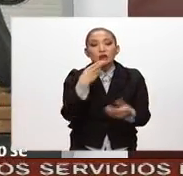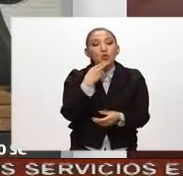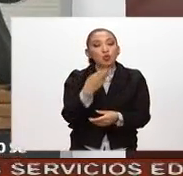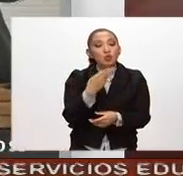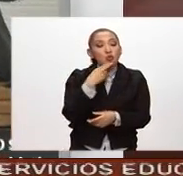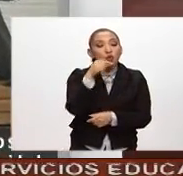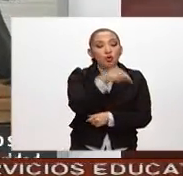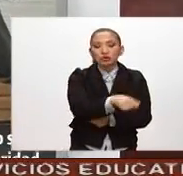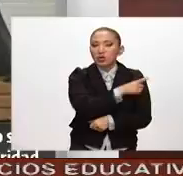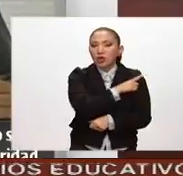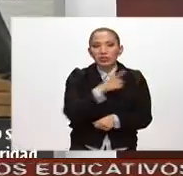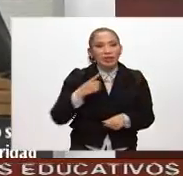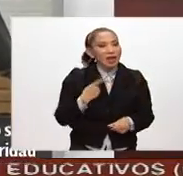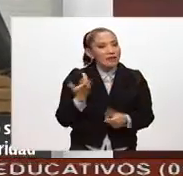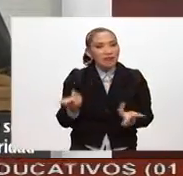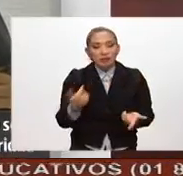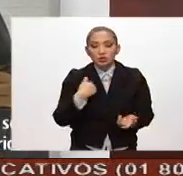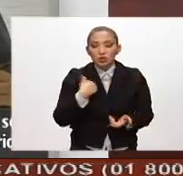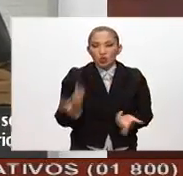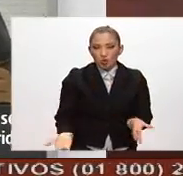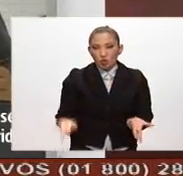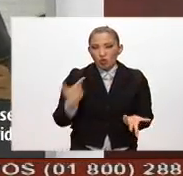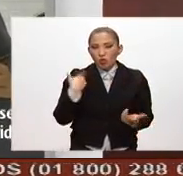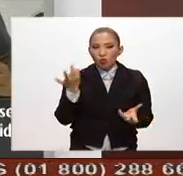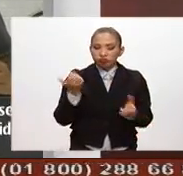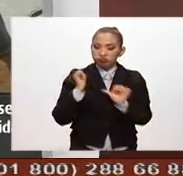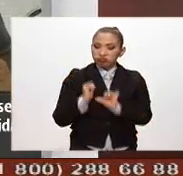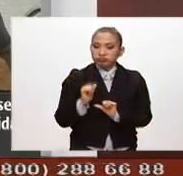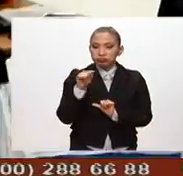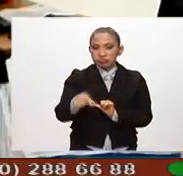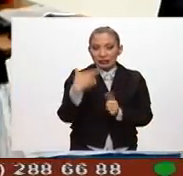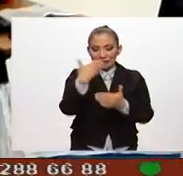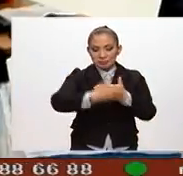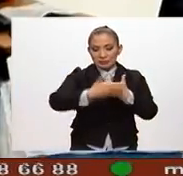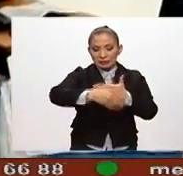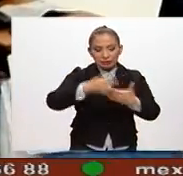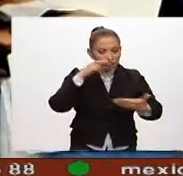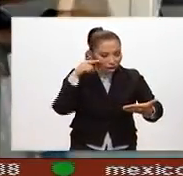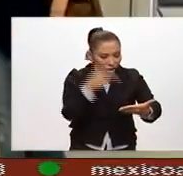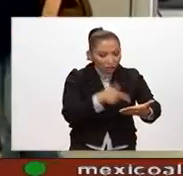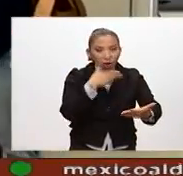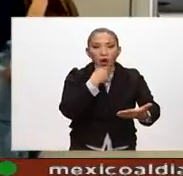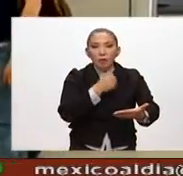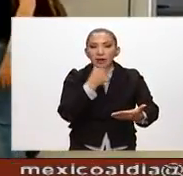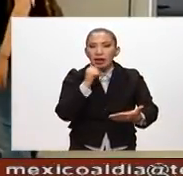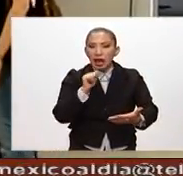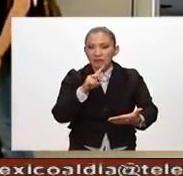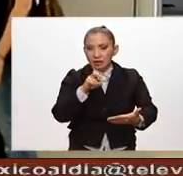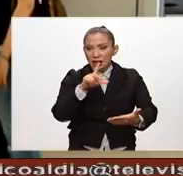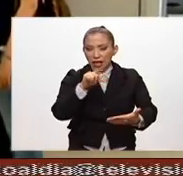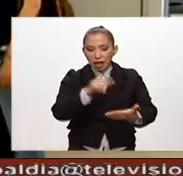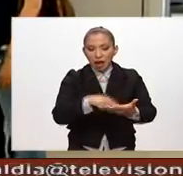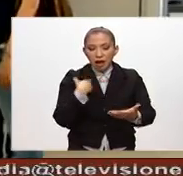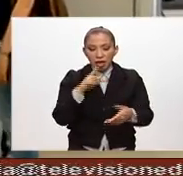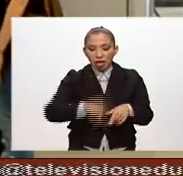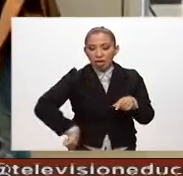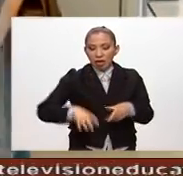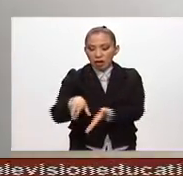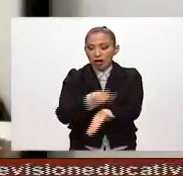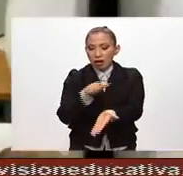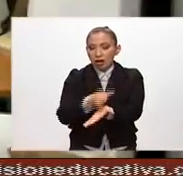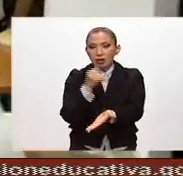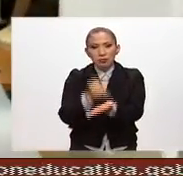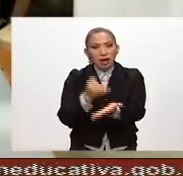uso indebido de atribuciones y facultades. En el expediente se advierte que Ávila Quiroga descontaba pagos de impuestos